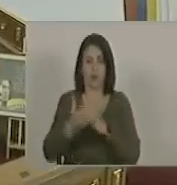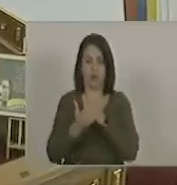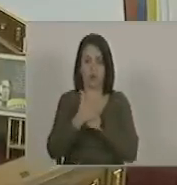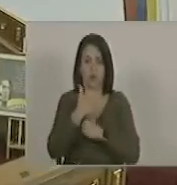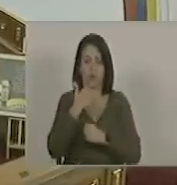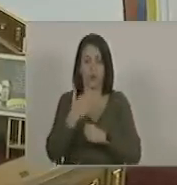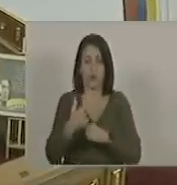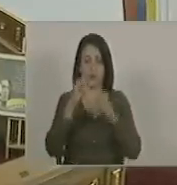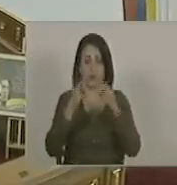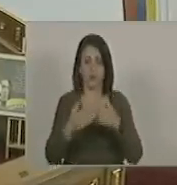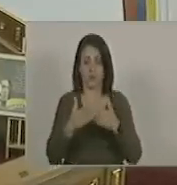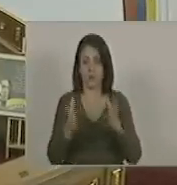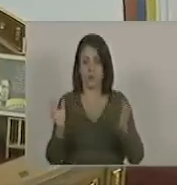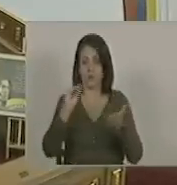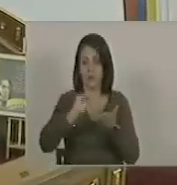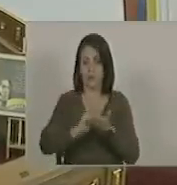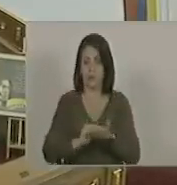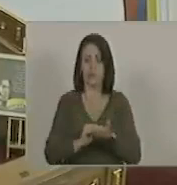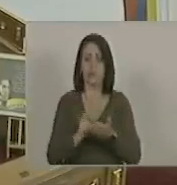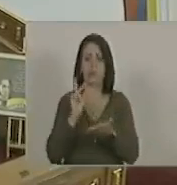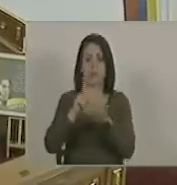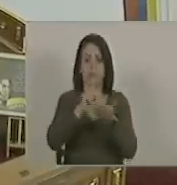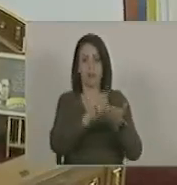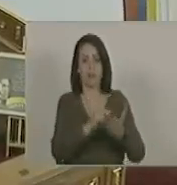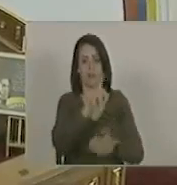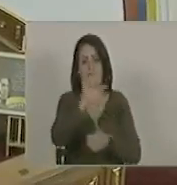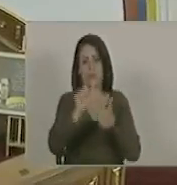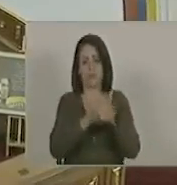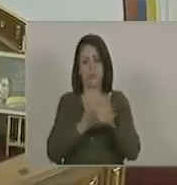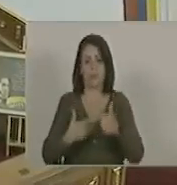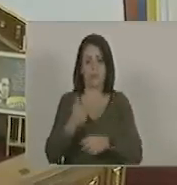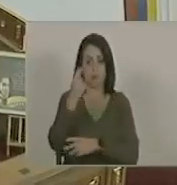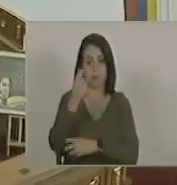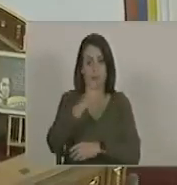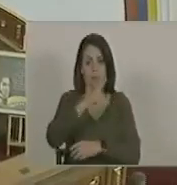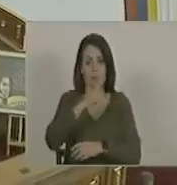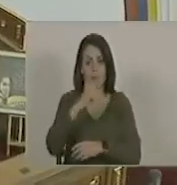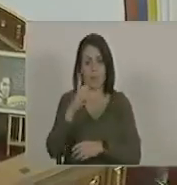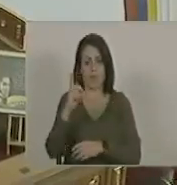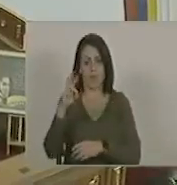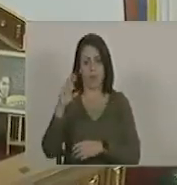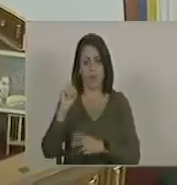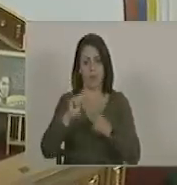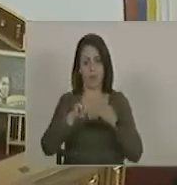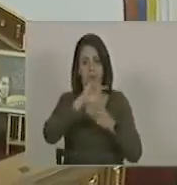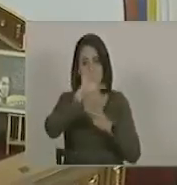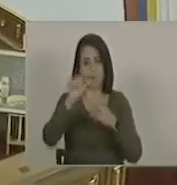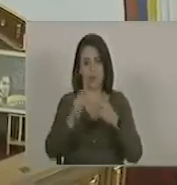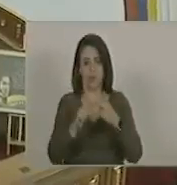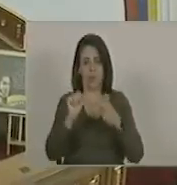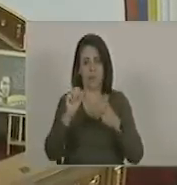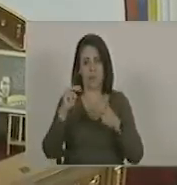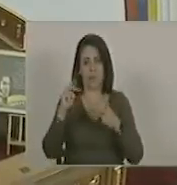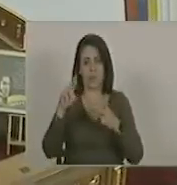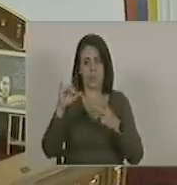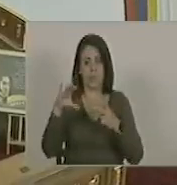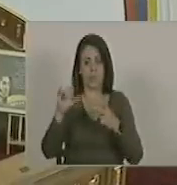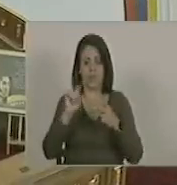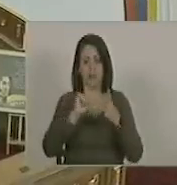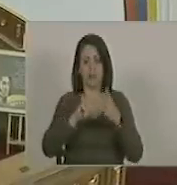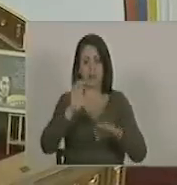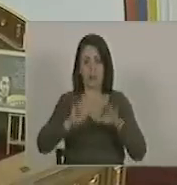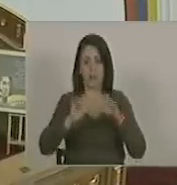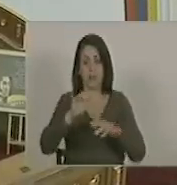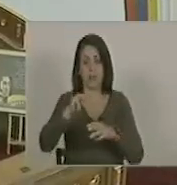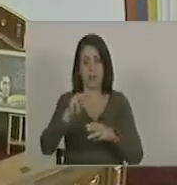Gómez, declaró abierta la sesión ordinaria con la asistencia del primer vicepresidente, diputado Pedro Infante, segunda vicepresidenta, diputada América Pérez, secretaria